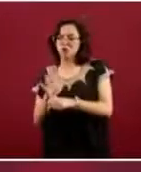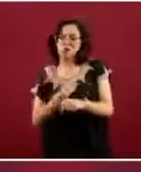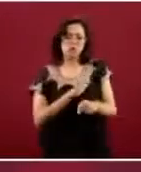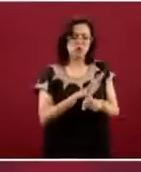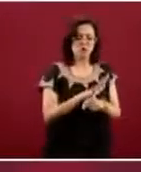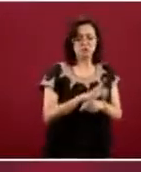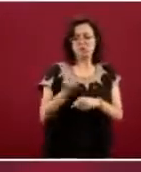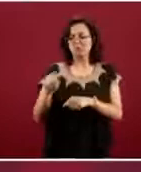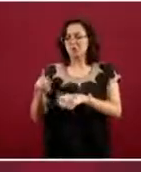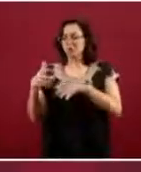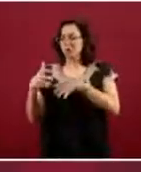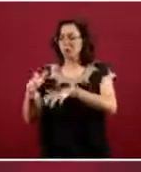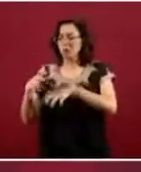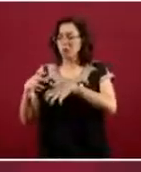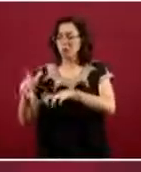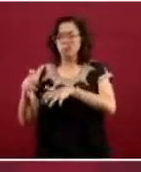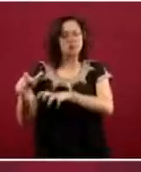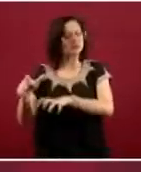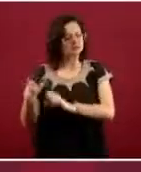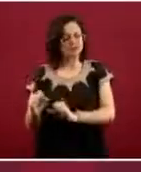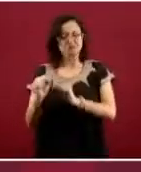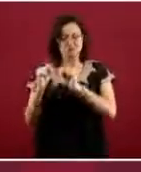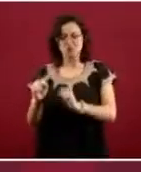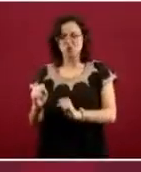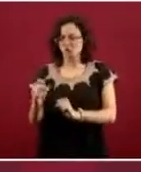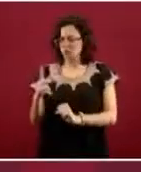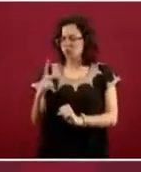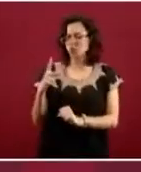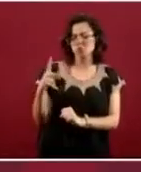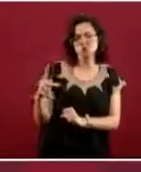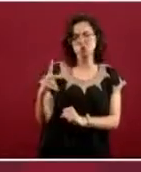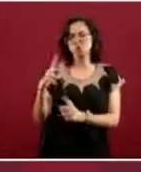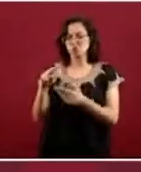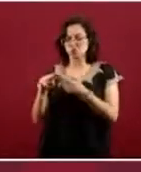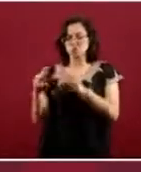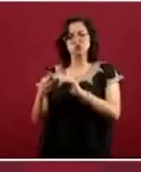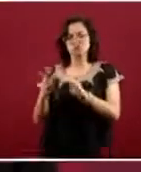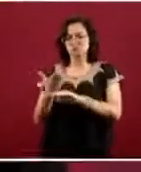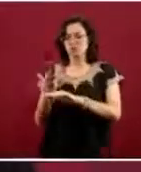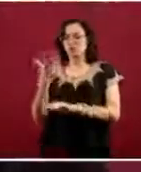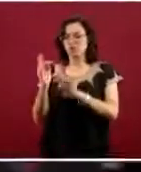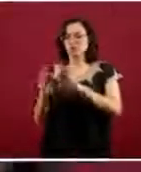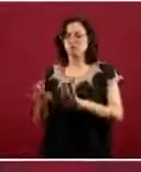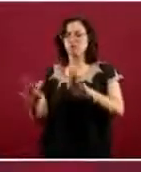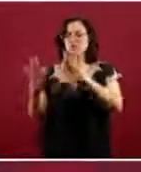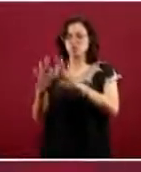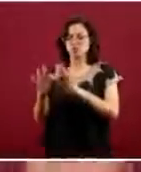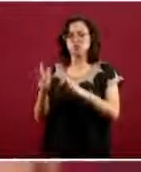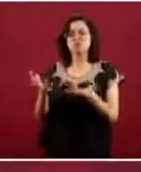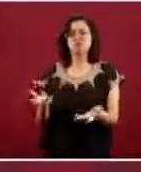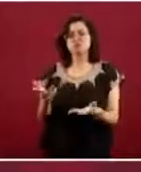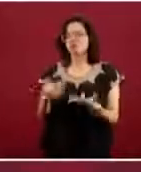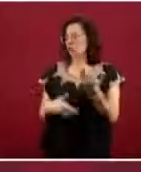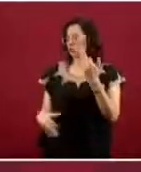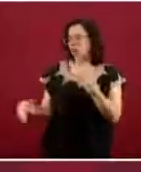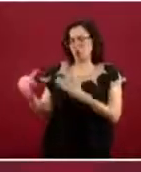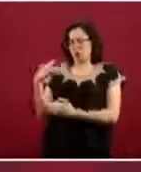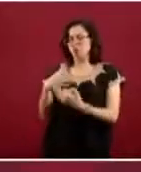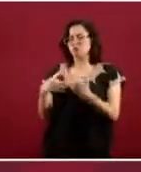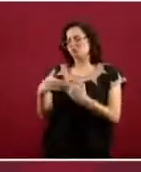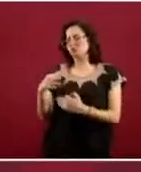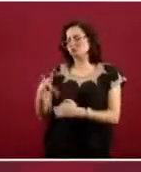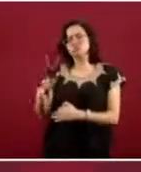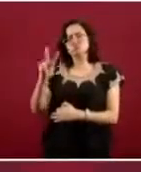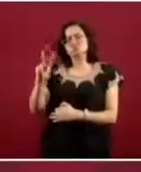identifiquen como motivadora de su expresión pública es importante. A priori asumamos que todas las causas son